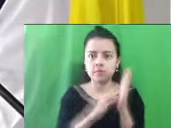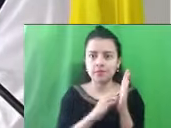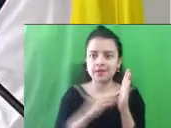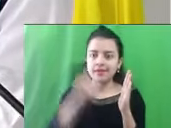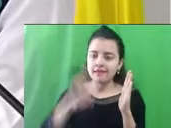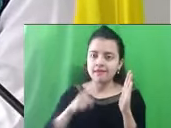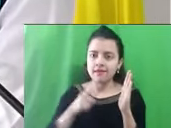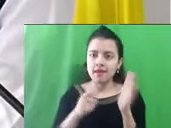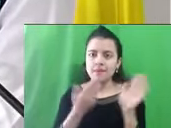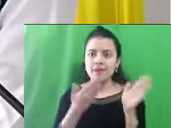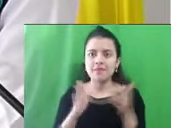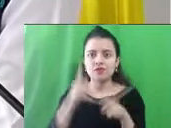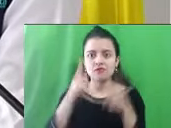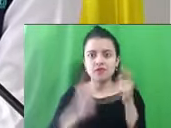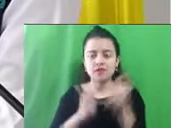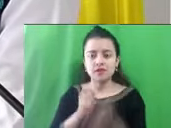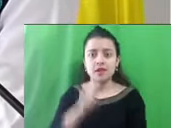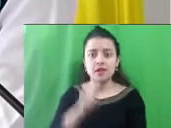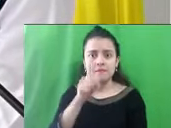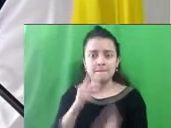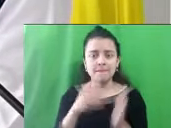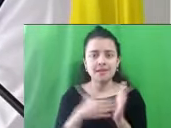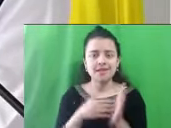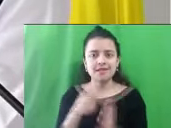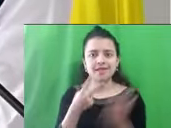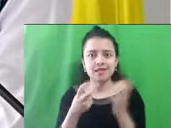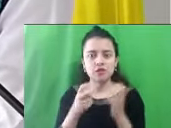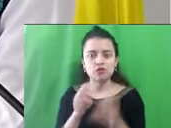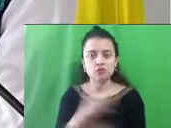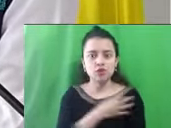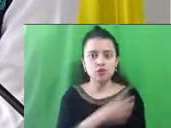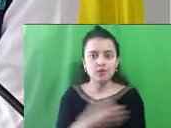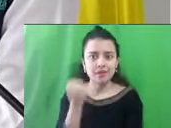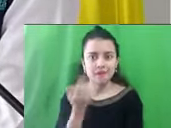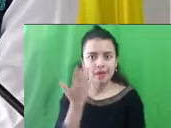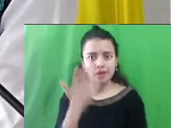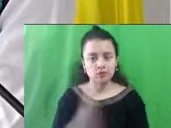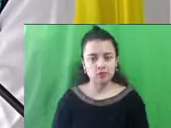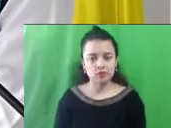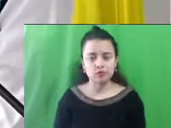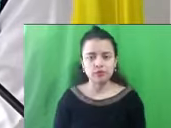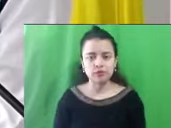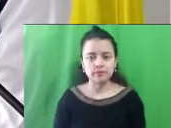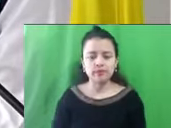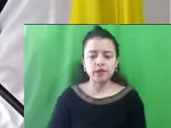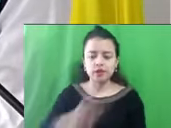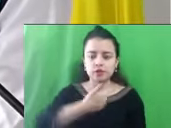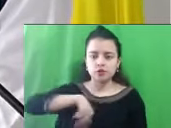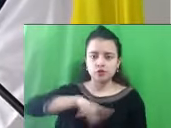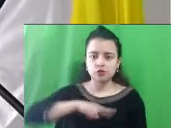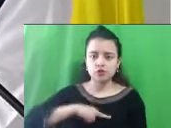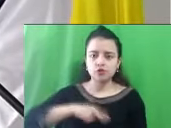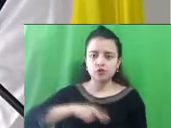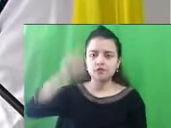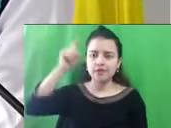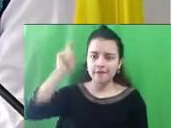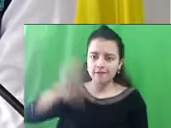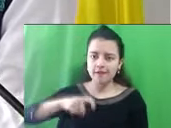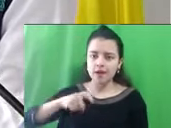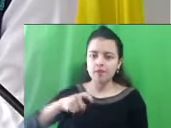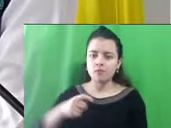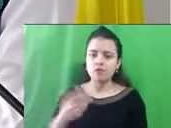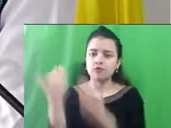pesos. Estos hallazgos fueron encontrados y pues debimos de empezar a asumirlos a la empresa en el